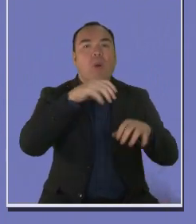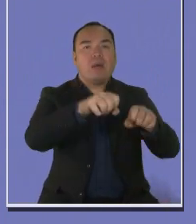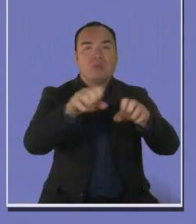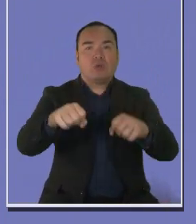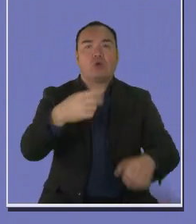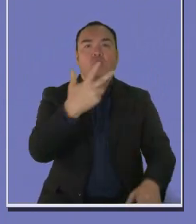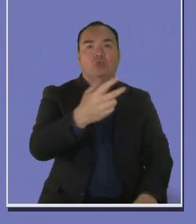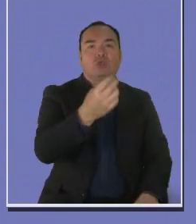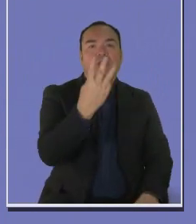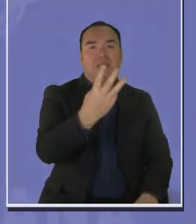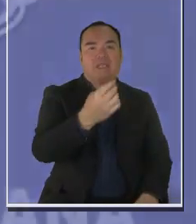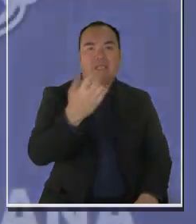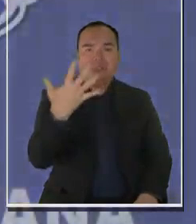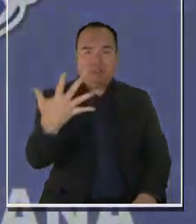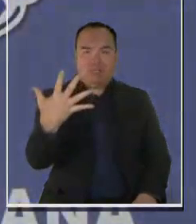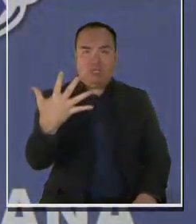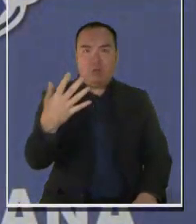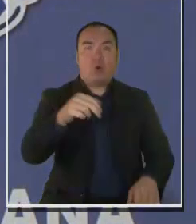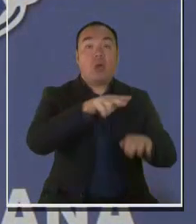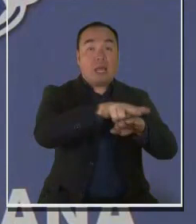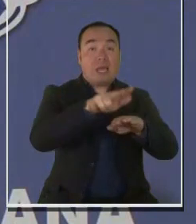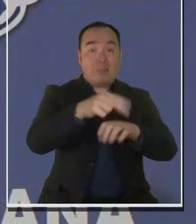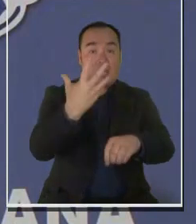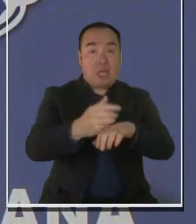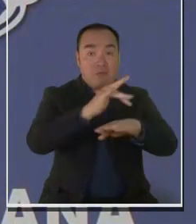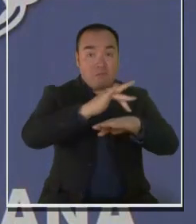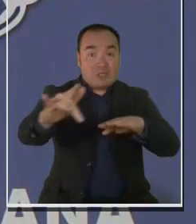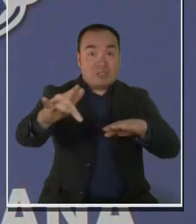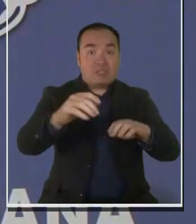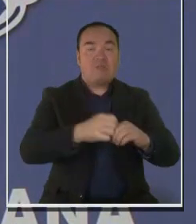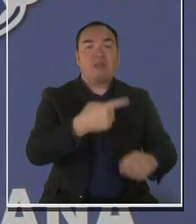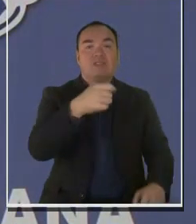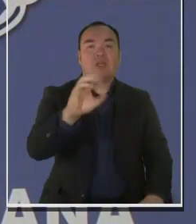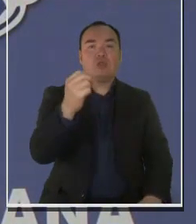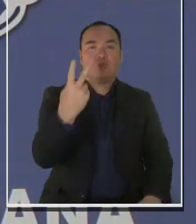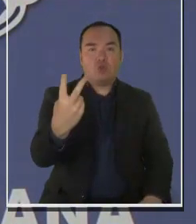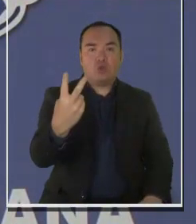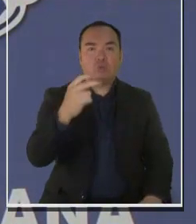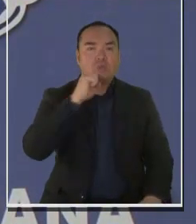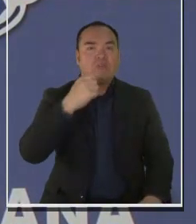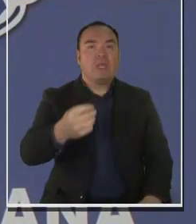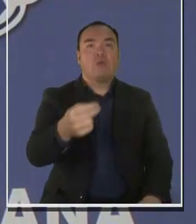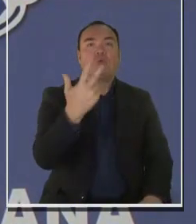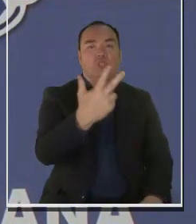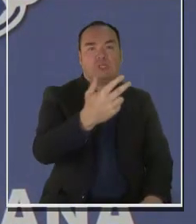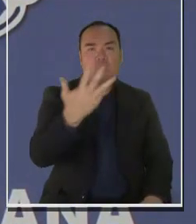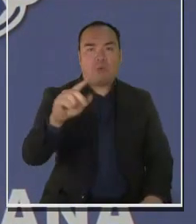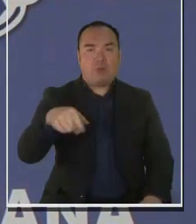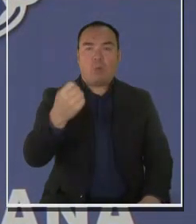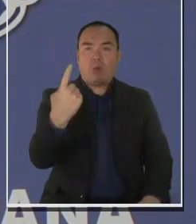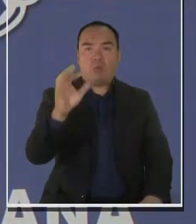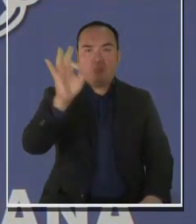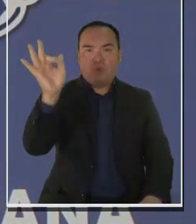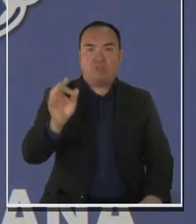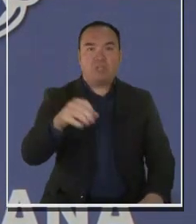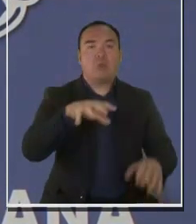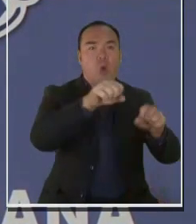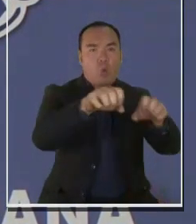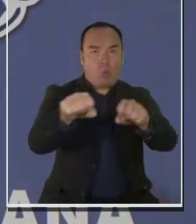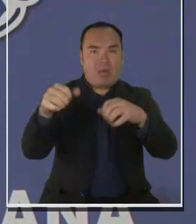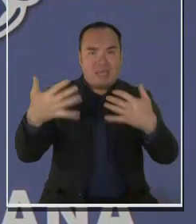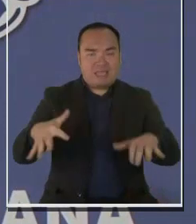camas disponibles 102 camas disponibles, con un 89,1% de ocupación. De cuidados